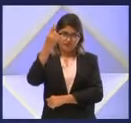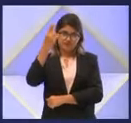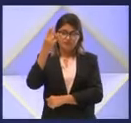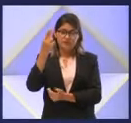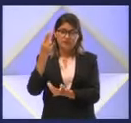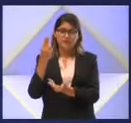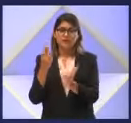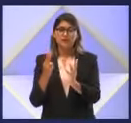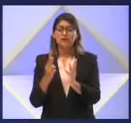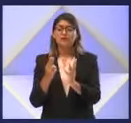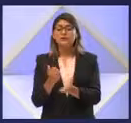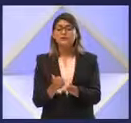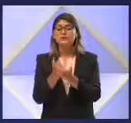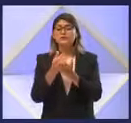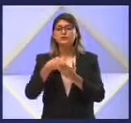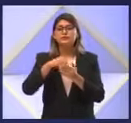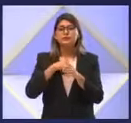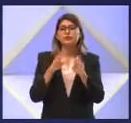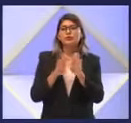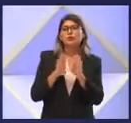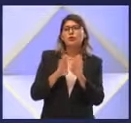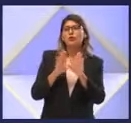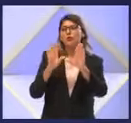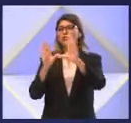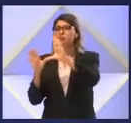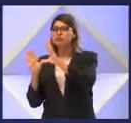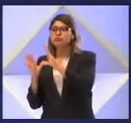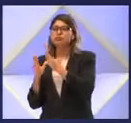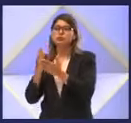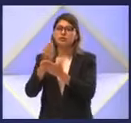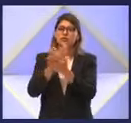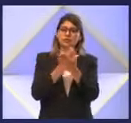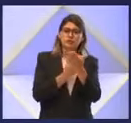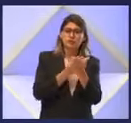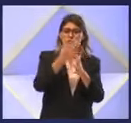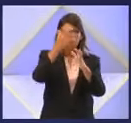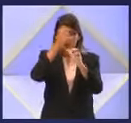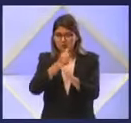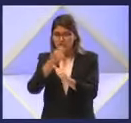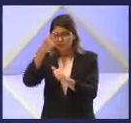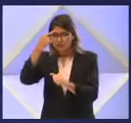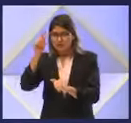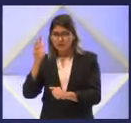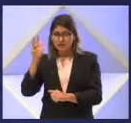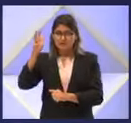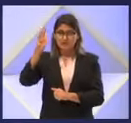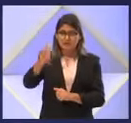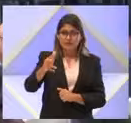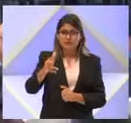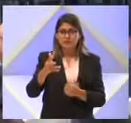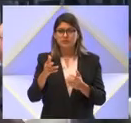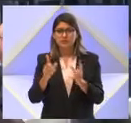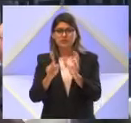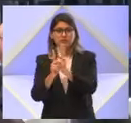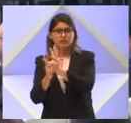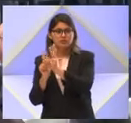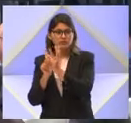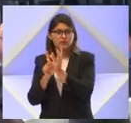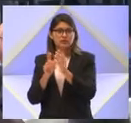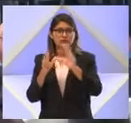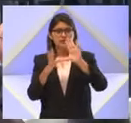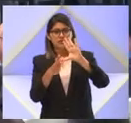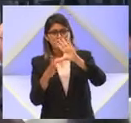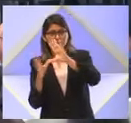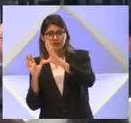y definir una política satelital en méxico de respecto al futuro de las posiciones y respecto al